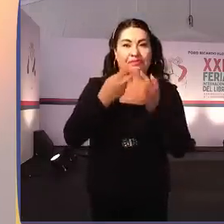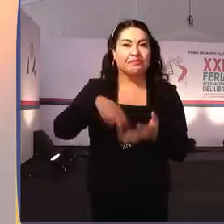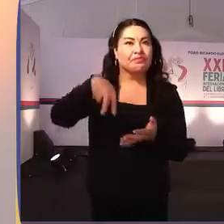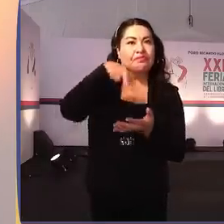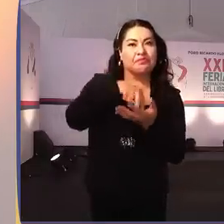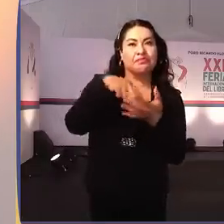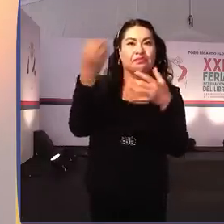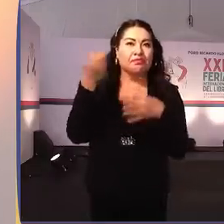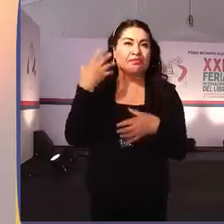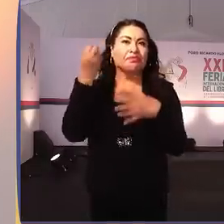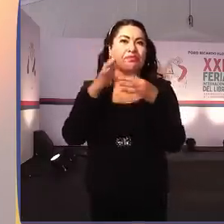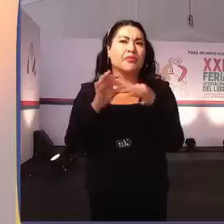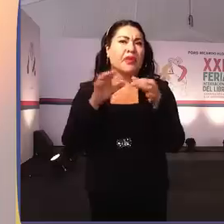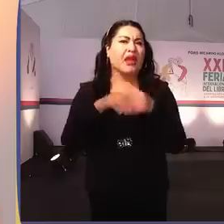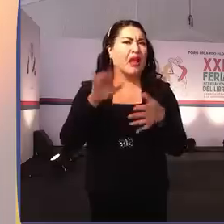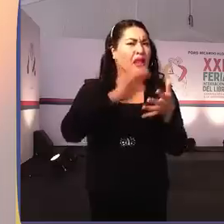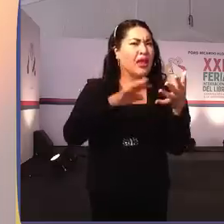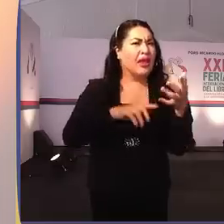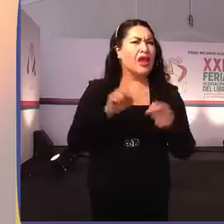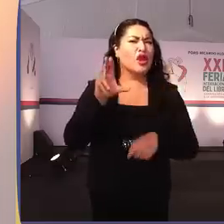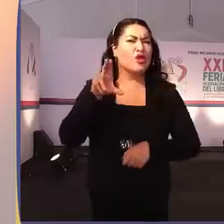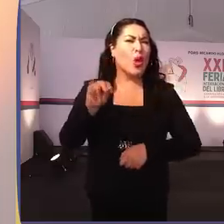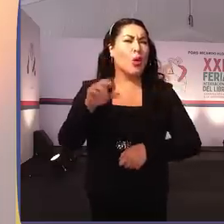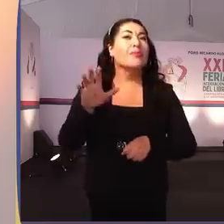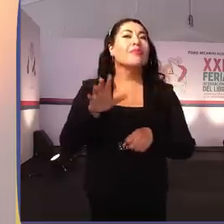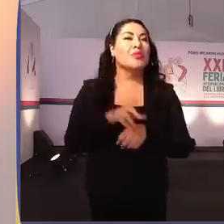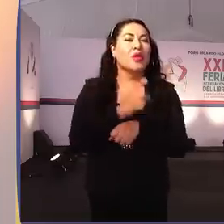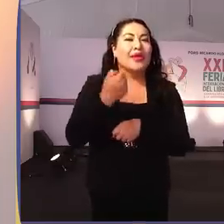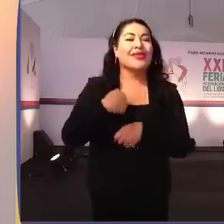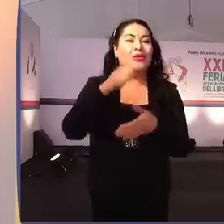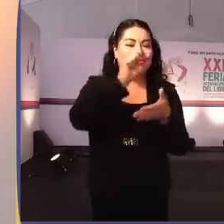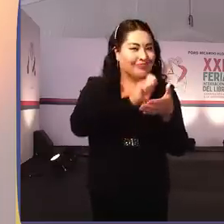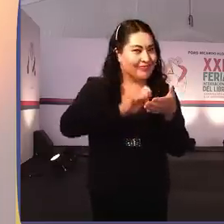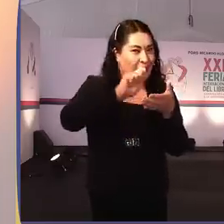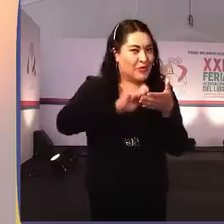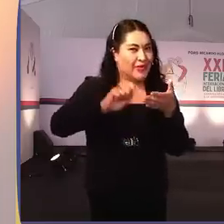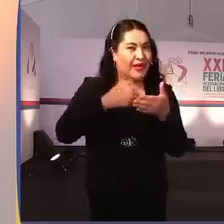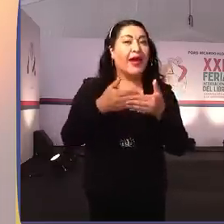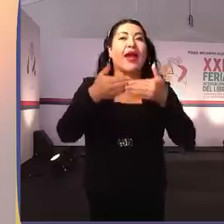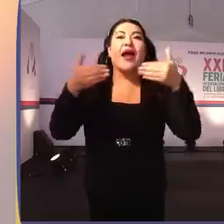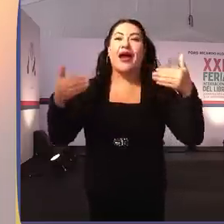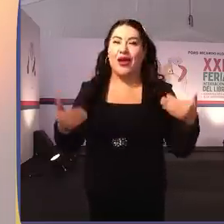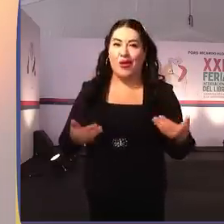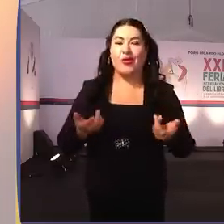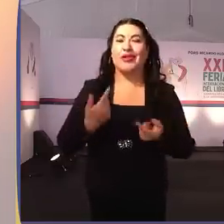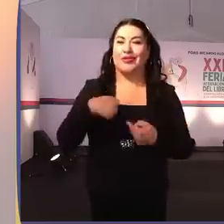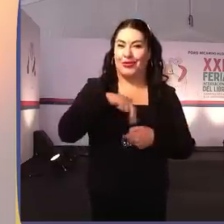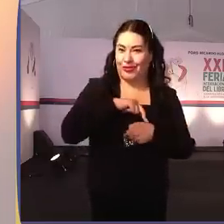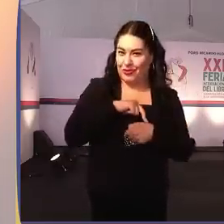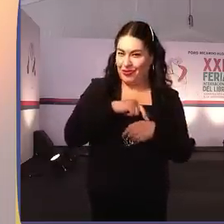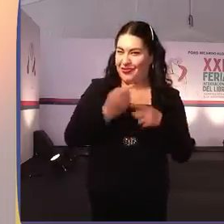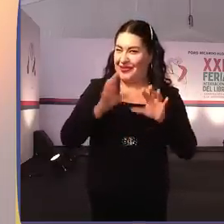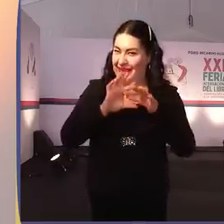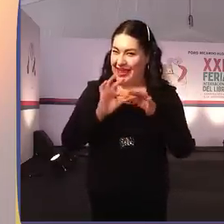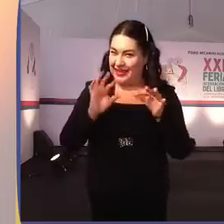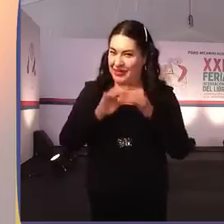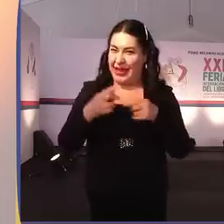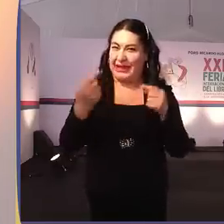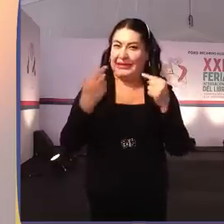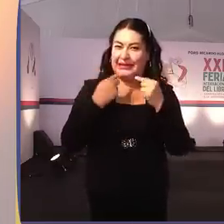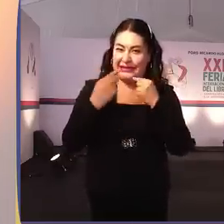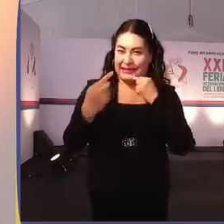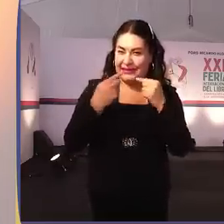sobre por qué no leer e hice unas anotaciones, así que vamos a hacer ese contradiscurso. ¿Te